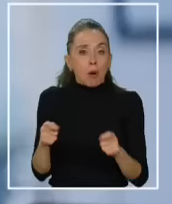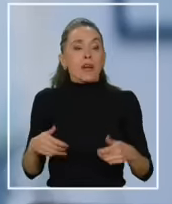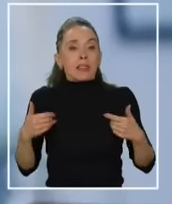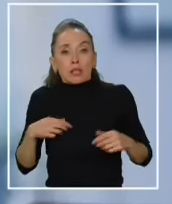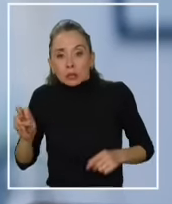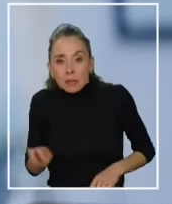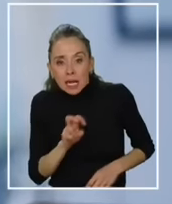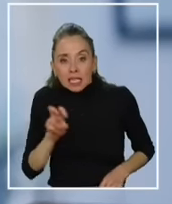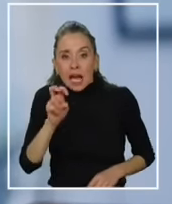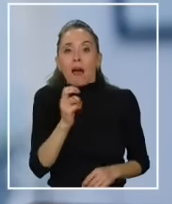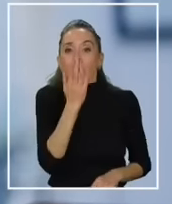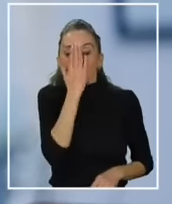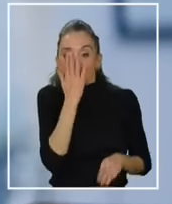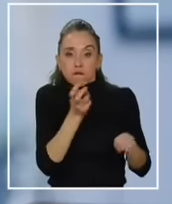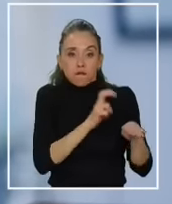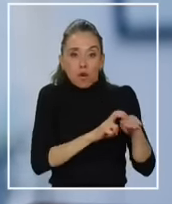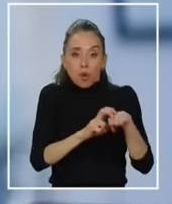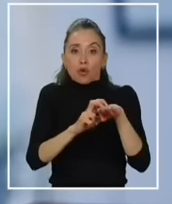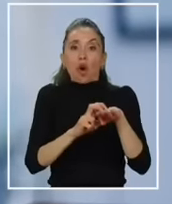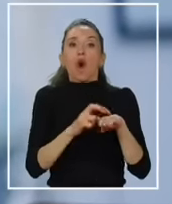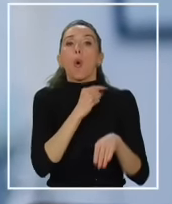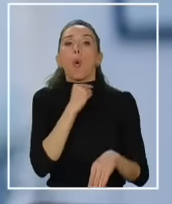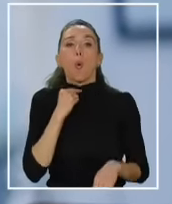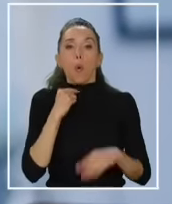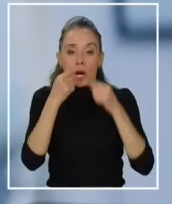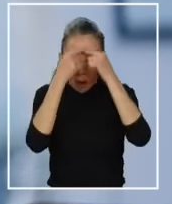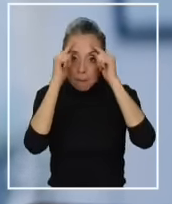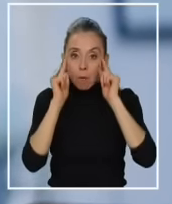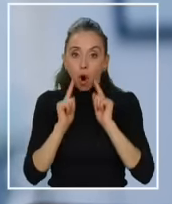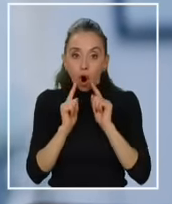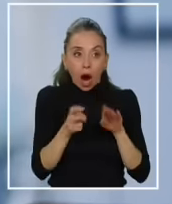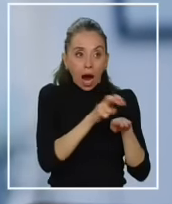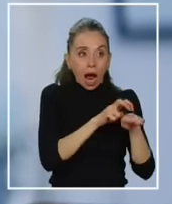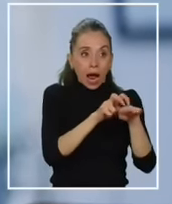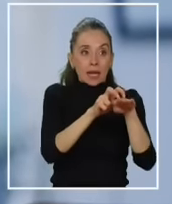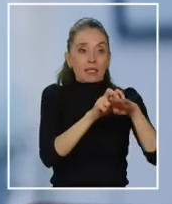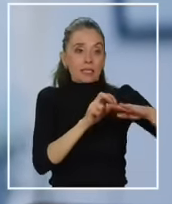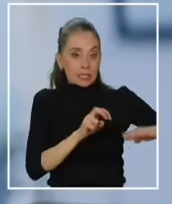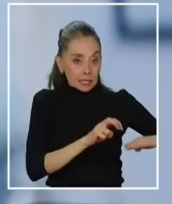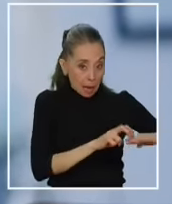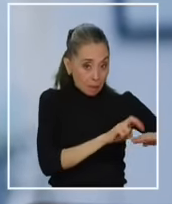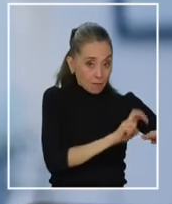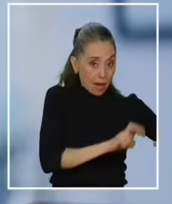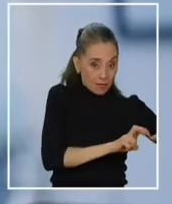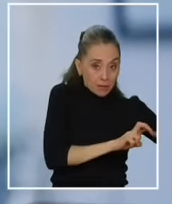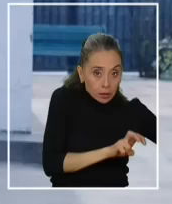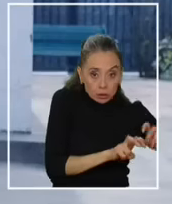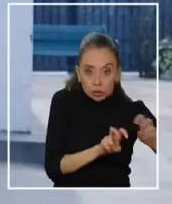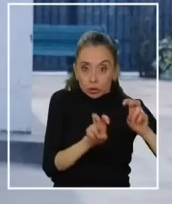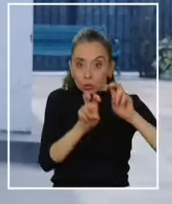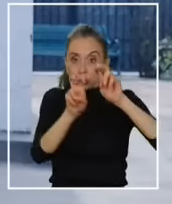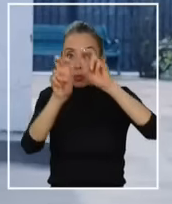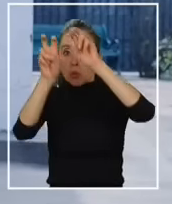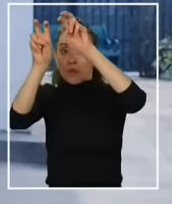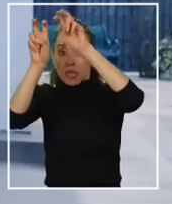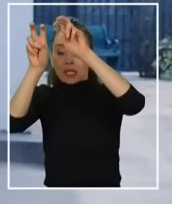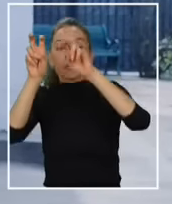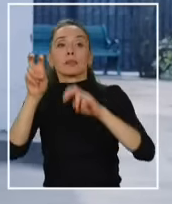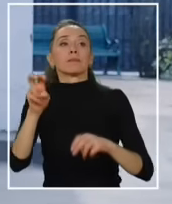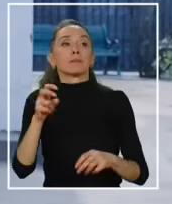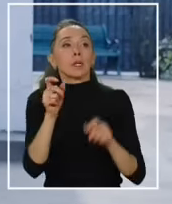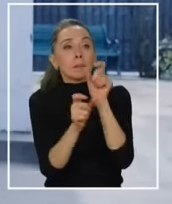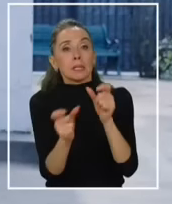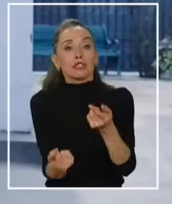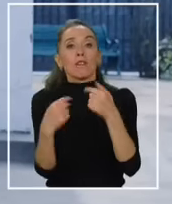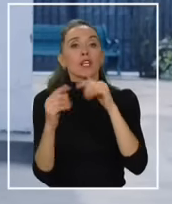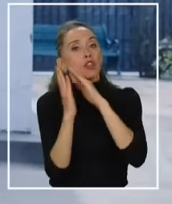entusiasmo. Venían furgones con curas, con monjas, que dejaban abajo estacionados y subían ellos igual. Hasta yo alojé gente